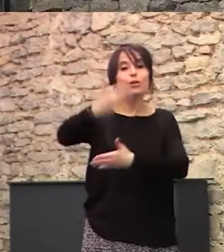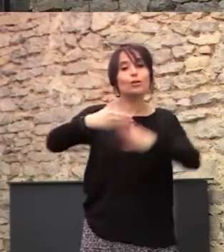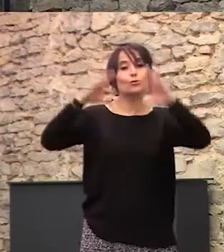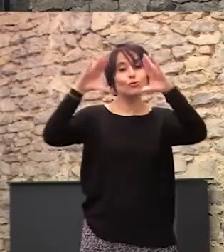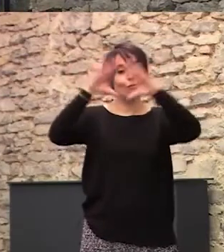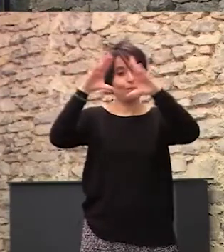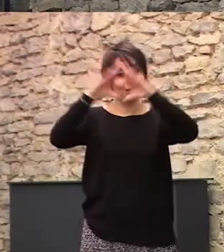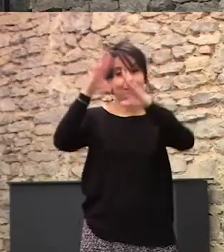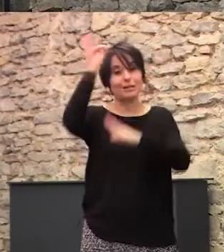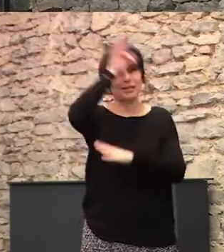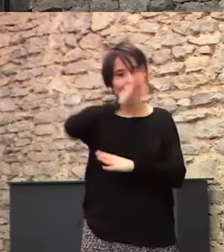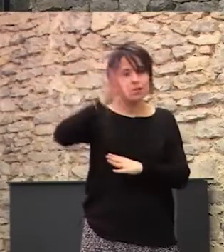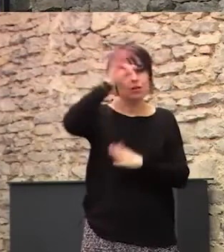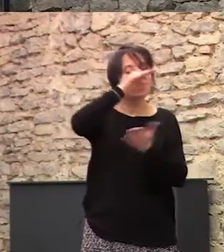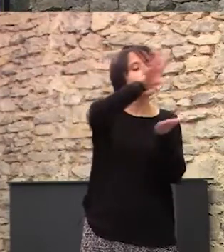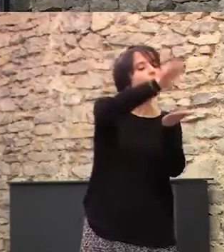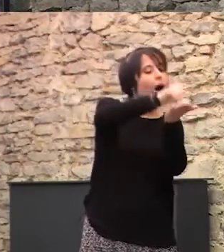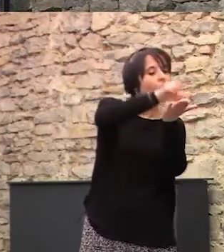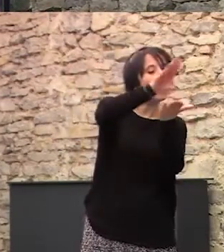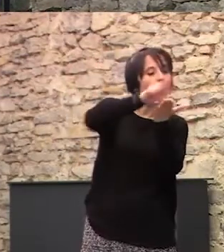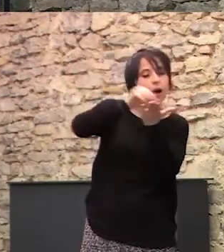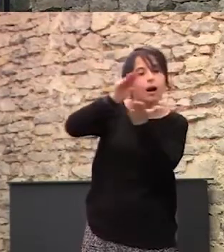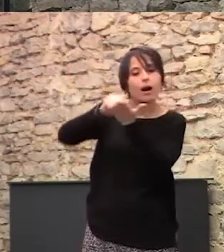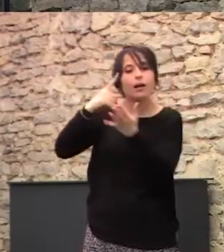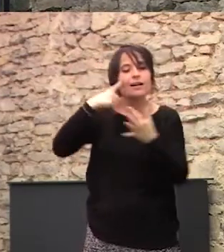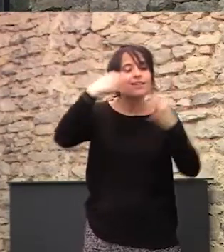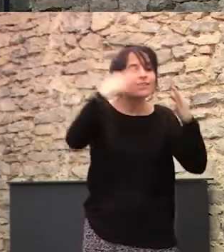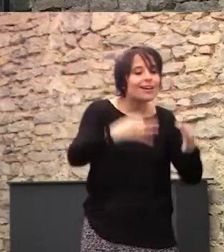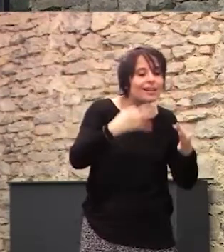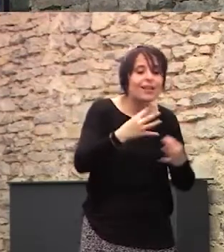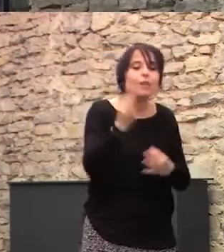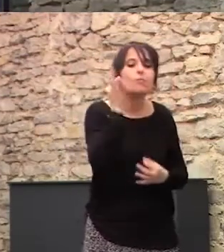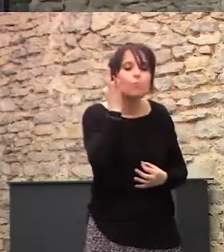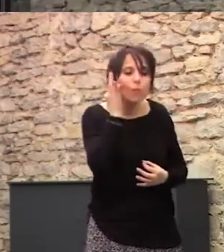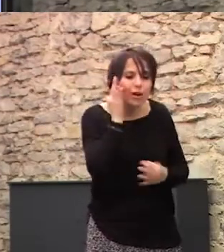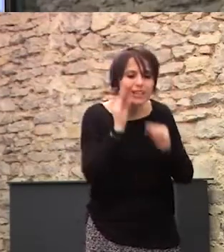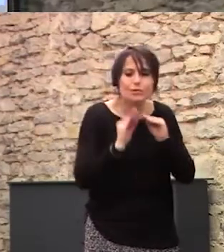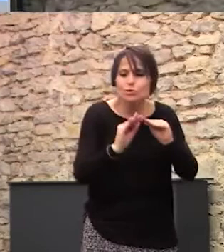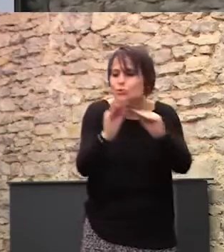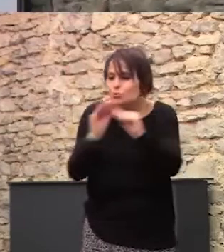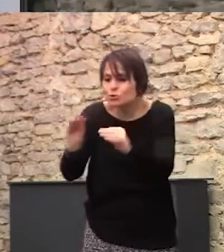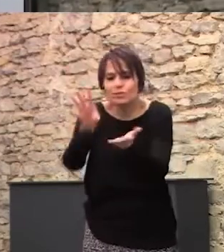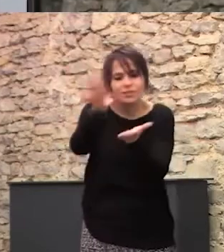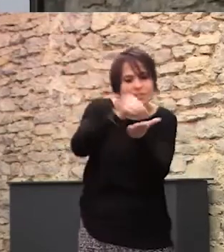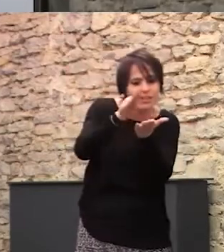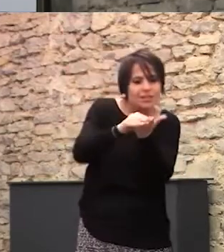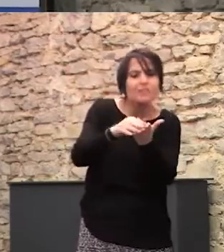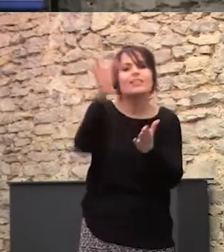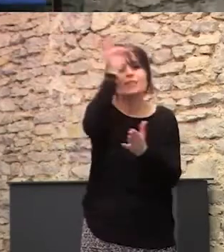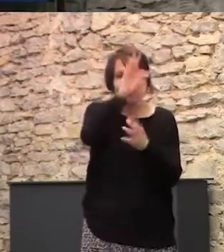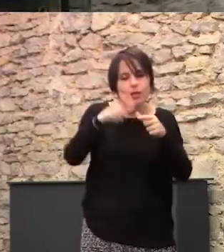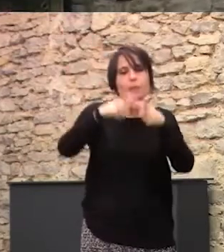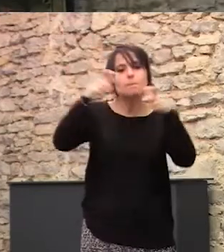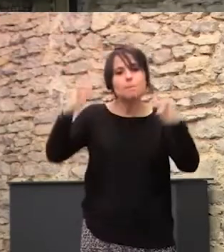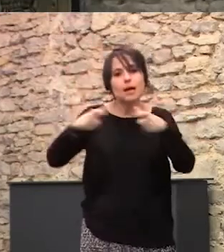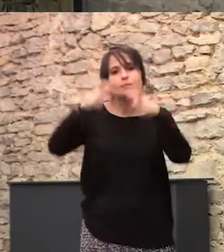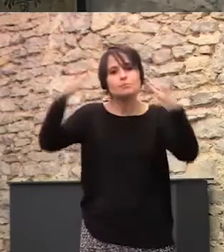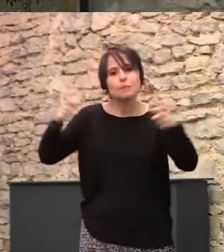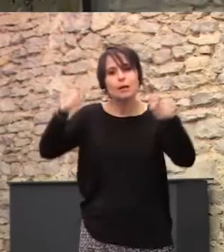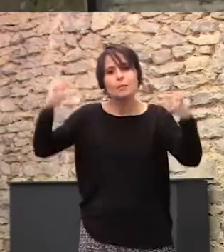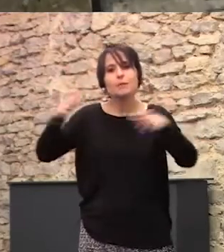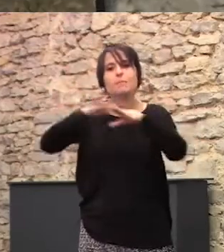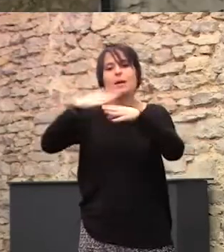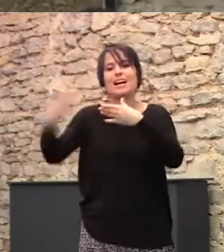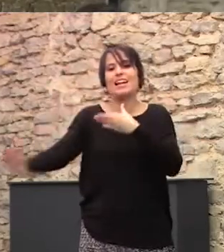recogiendo las realidades, las necesidades concretas de mujeres concretas y vamos ampliando esta teoría para hacerla mucho más